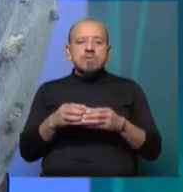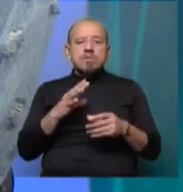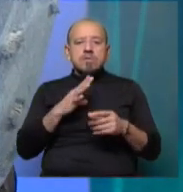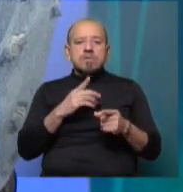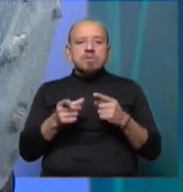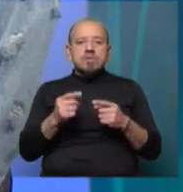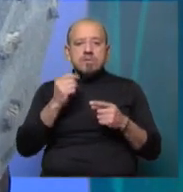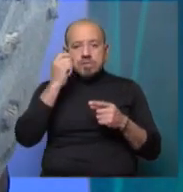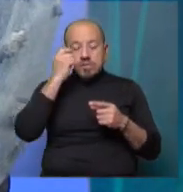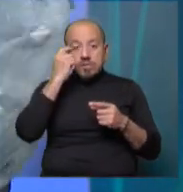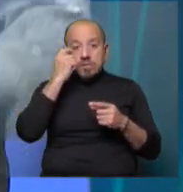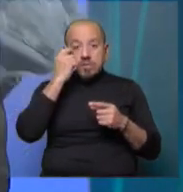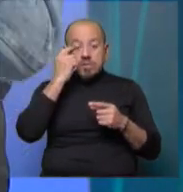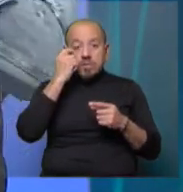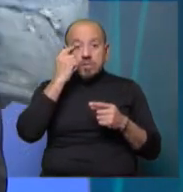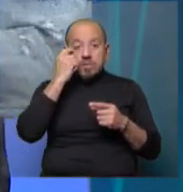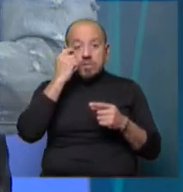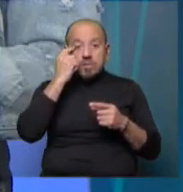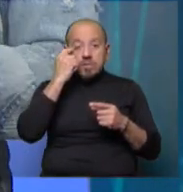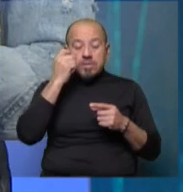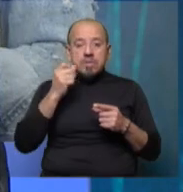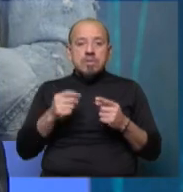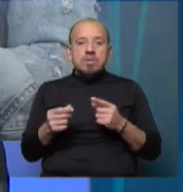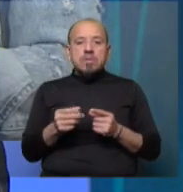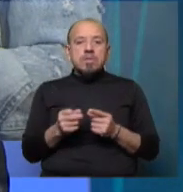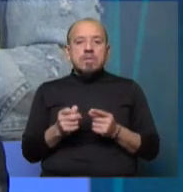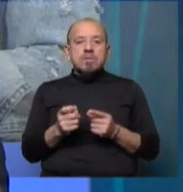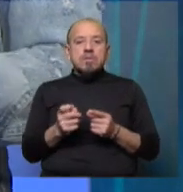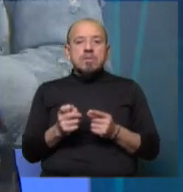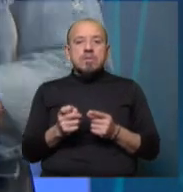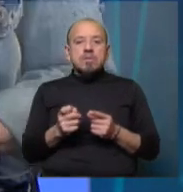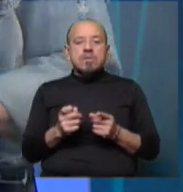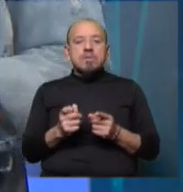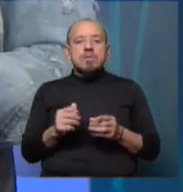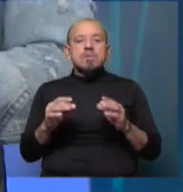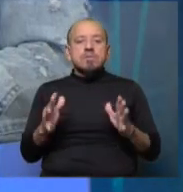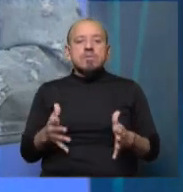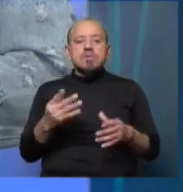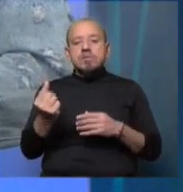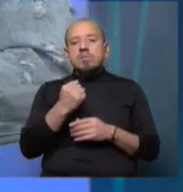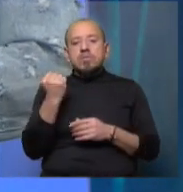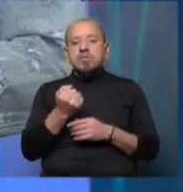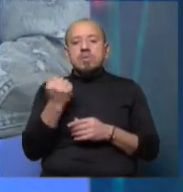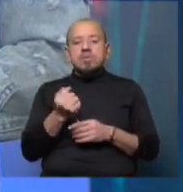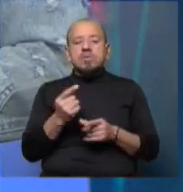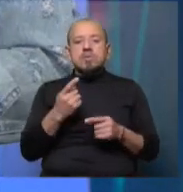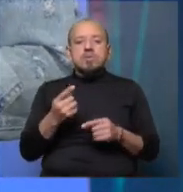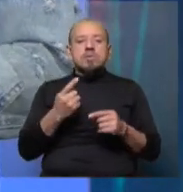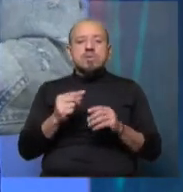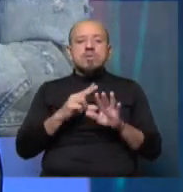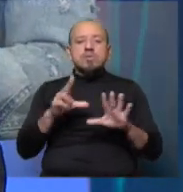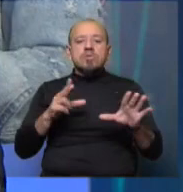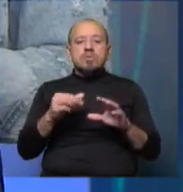eso. ¿Cuáles creen que fueron como los momentos más importantes en estos 18 años para la